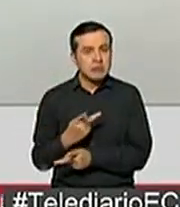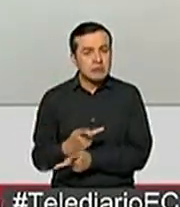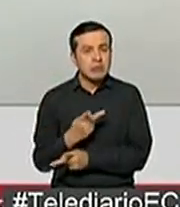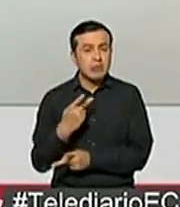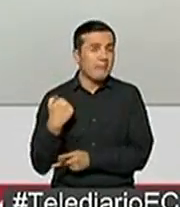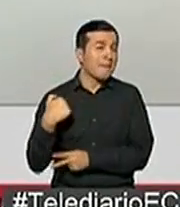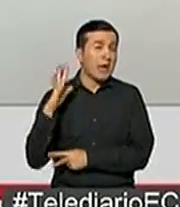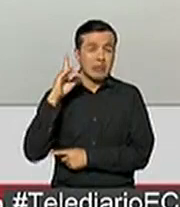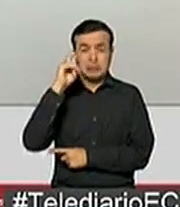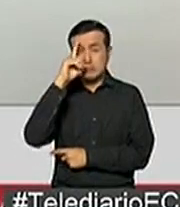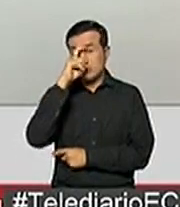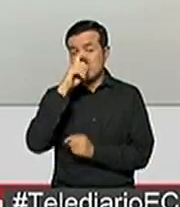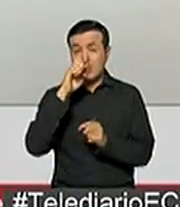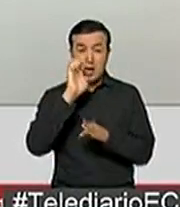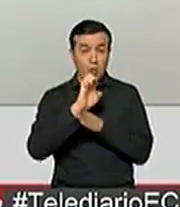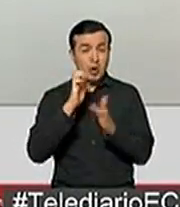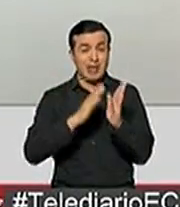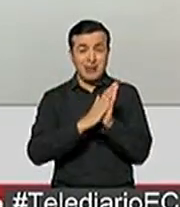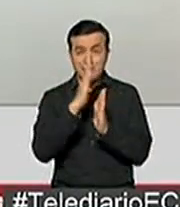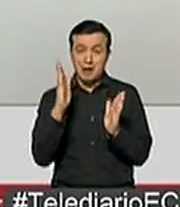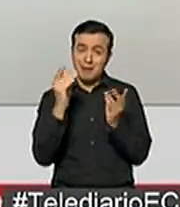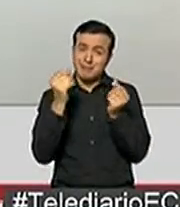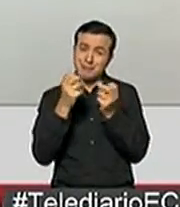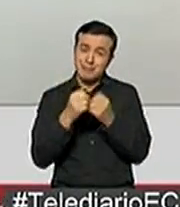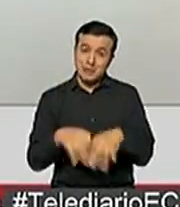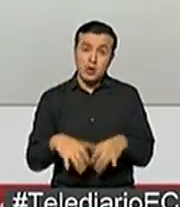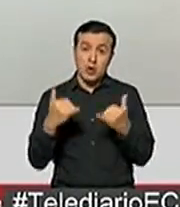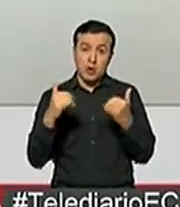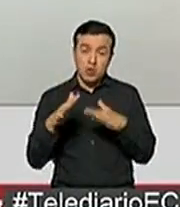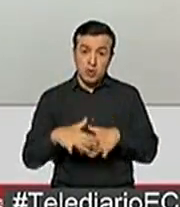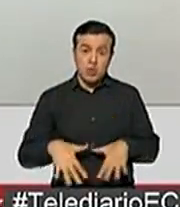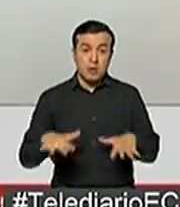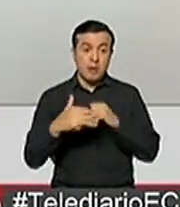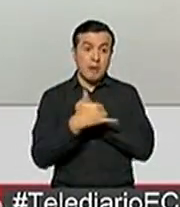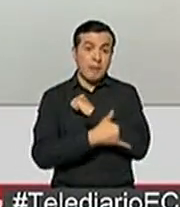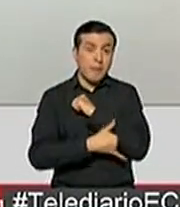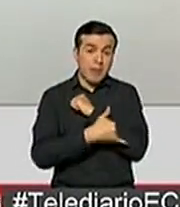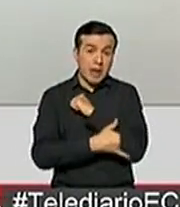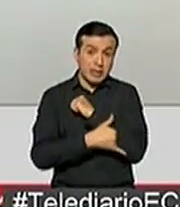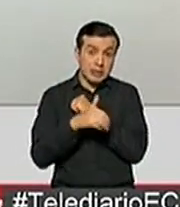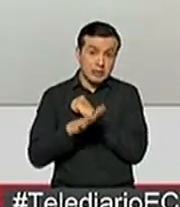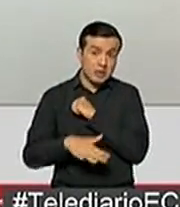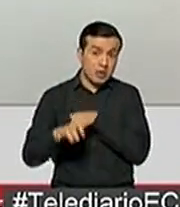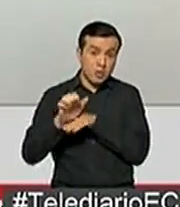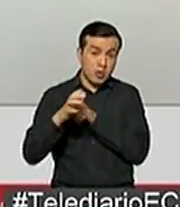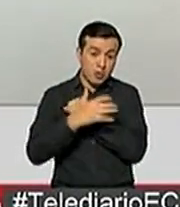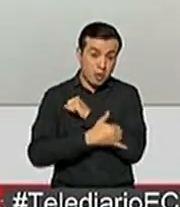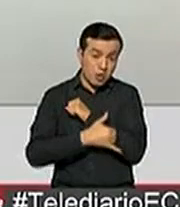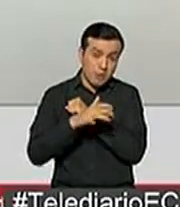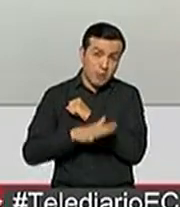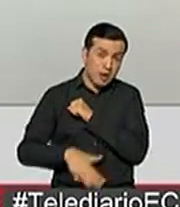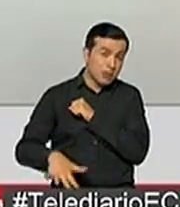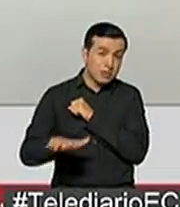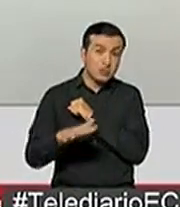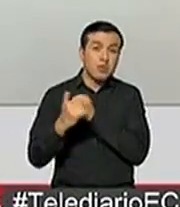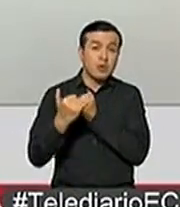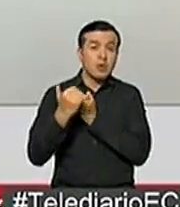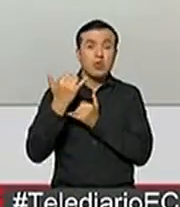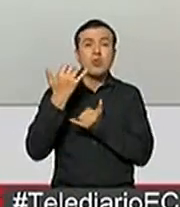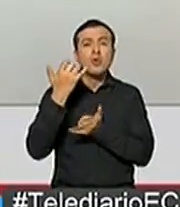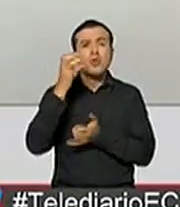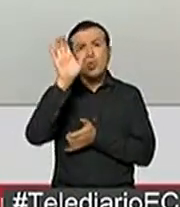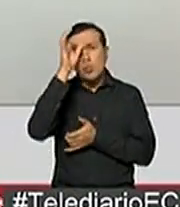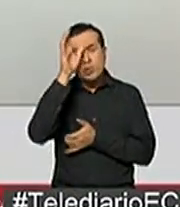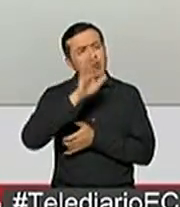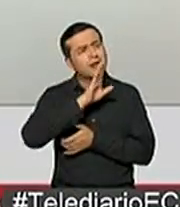nuestra imagen de ecuador ecuador se caracteriza por ser un país de naturaleza de la cultura presente viva con nosotros